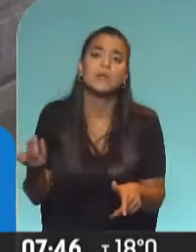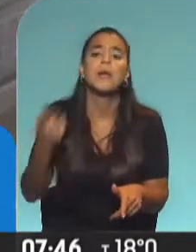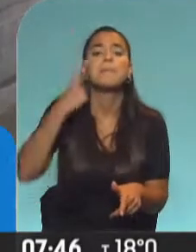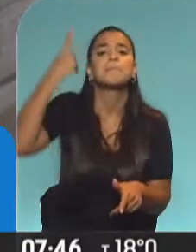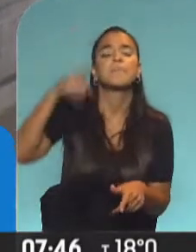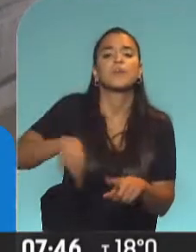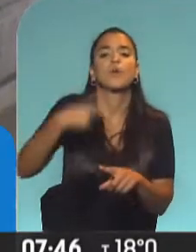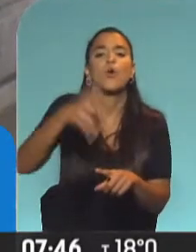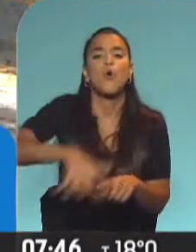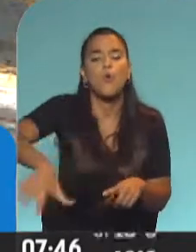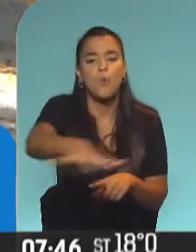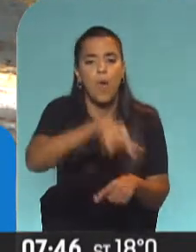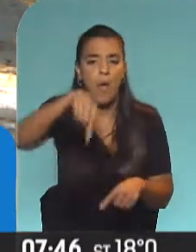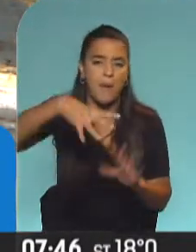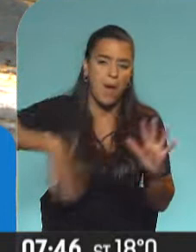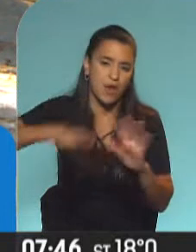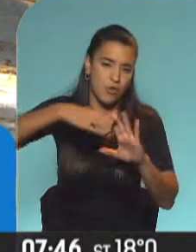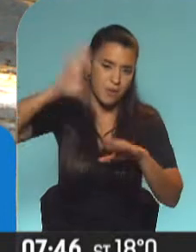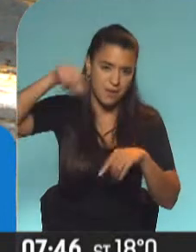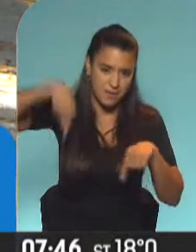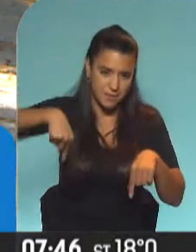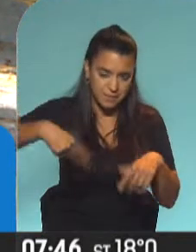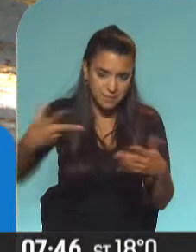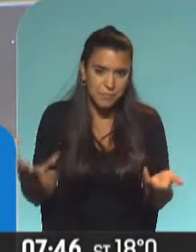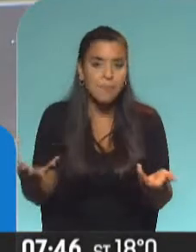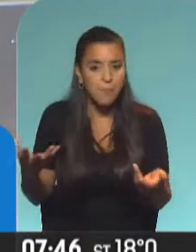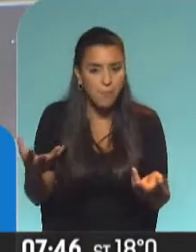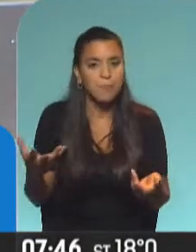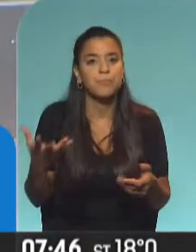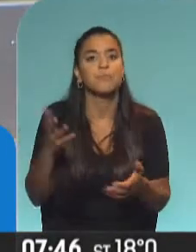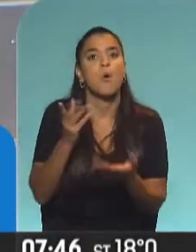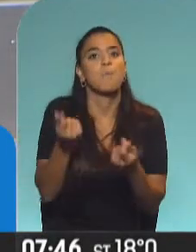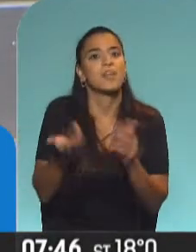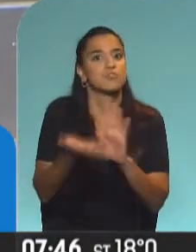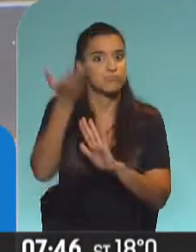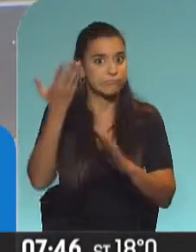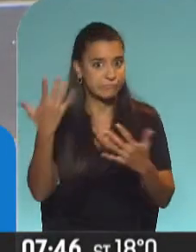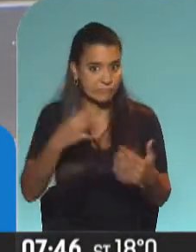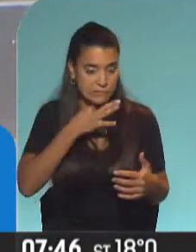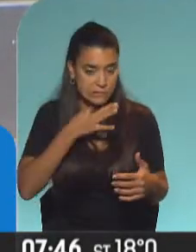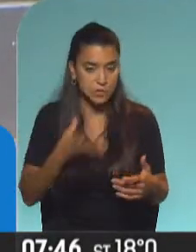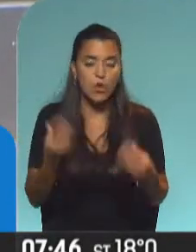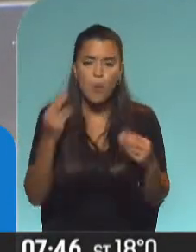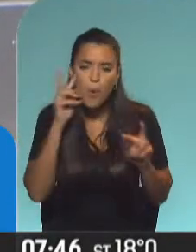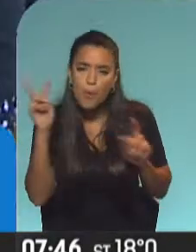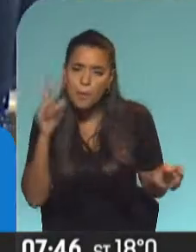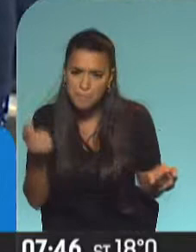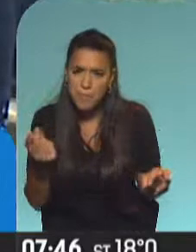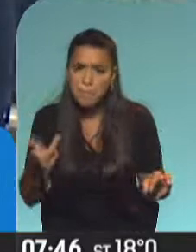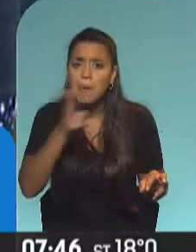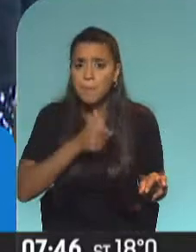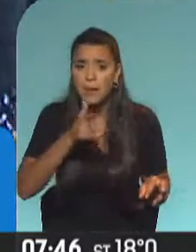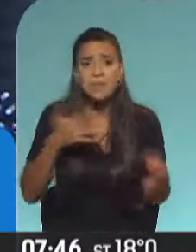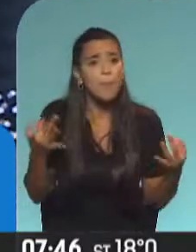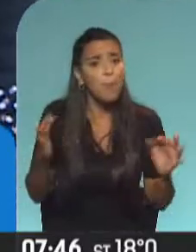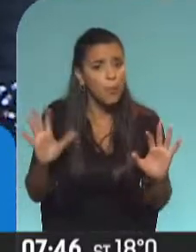están en otros lugares, más en estos barrios, son un poco más abusivos los precios. ¿Cómo ves los precios? Me parece que están